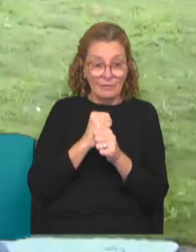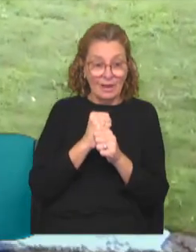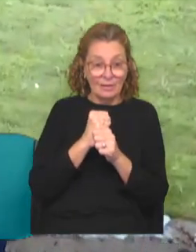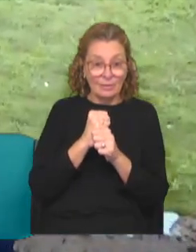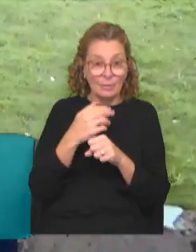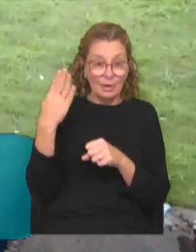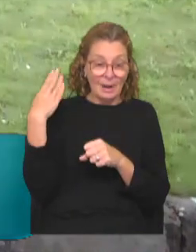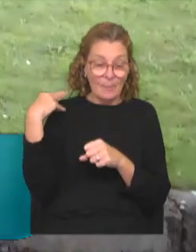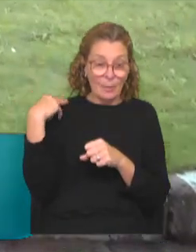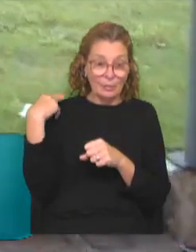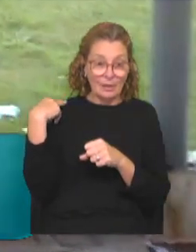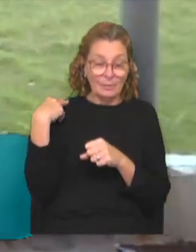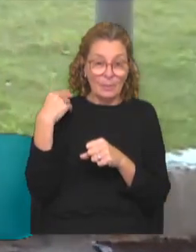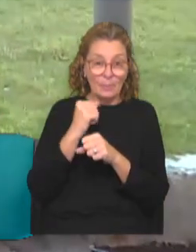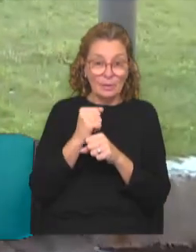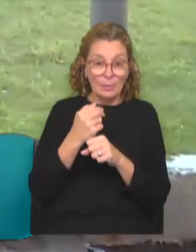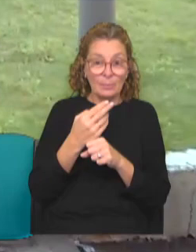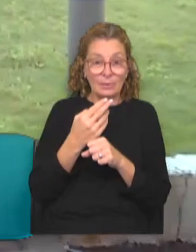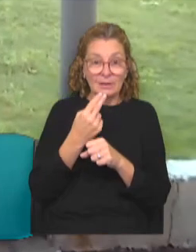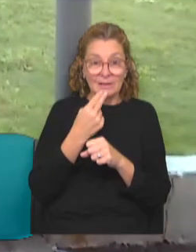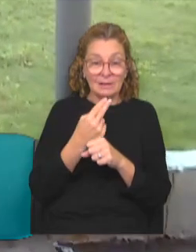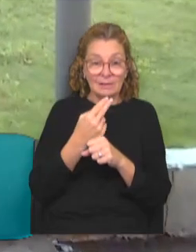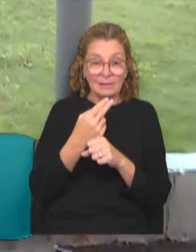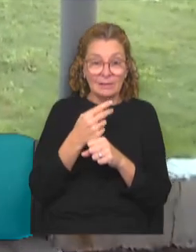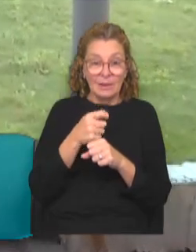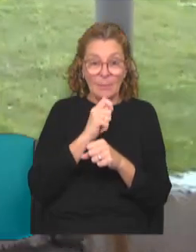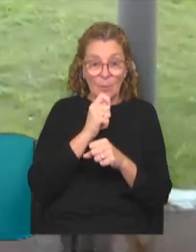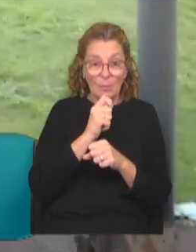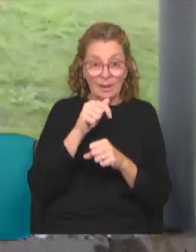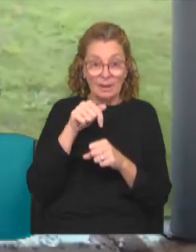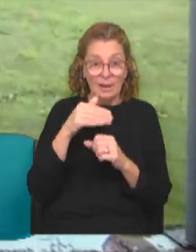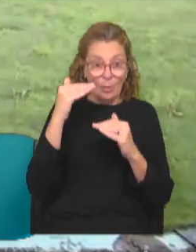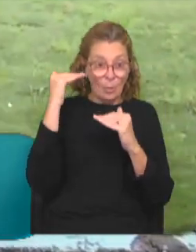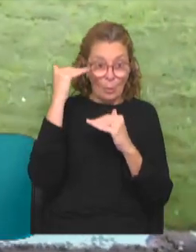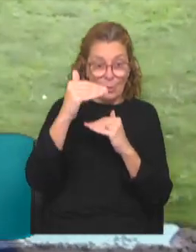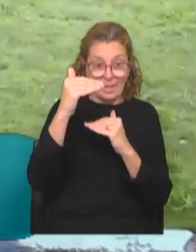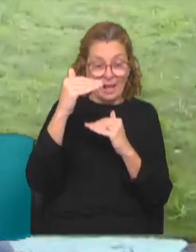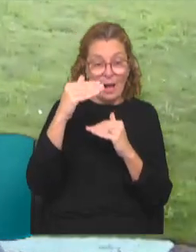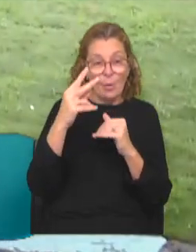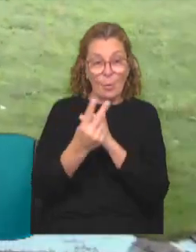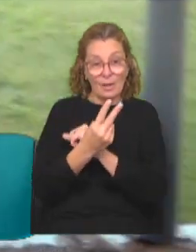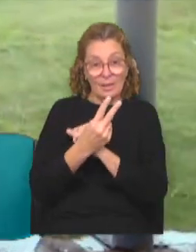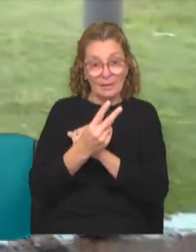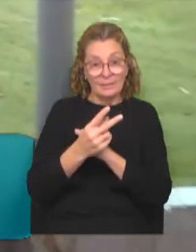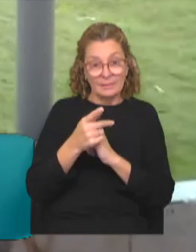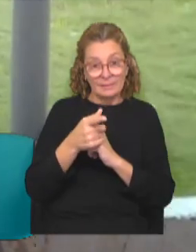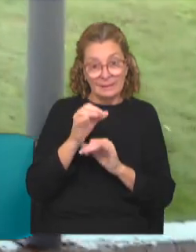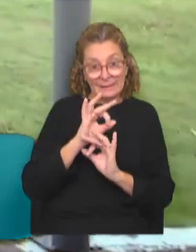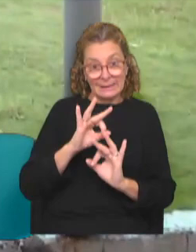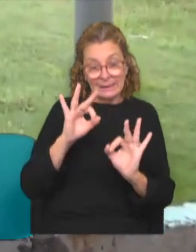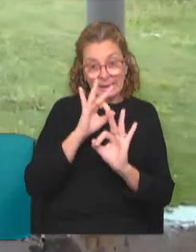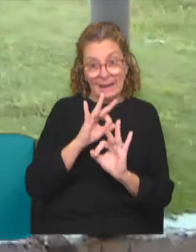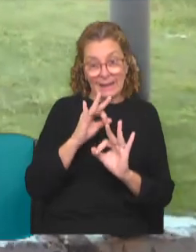su encargado que nos permitieron muy gentilmente salir en el móvil desde acá, resguardarnos en un techito. Así que nada,